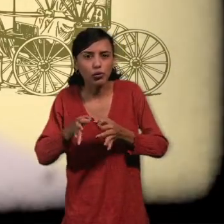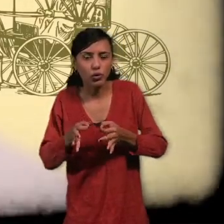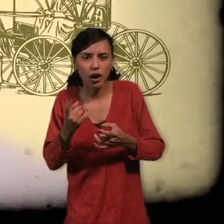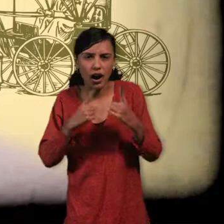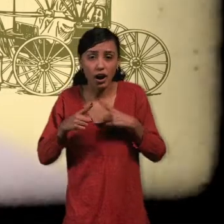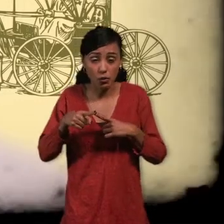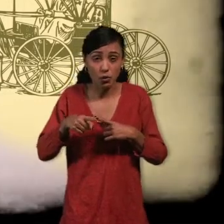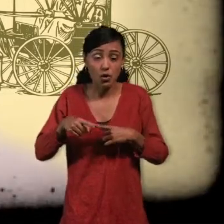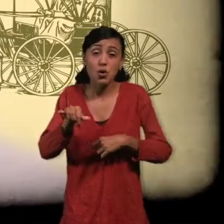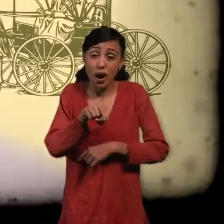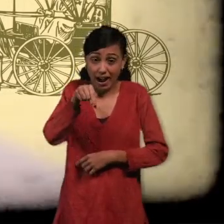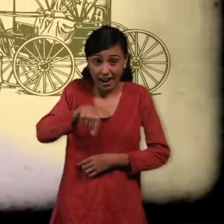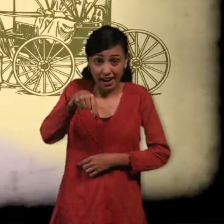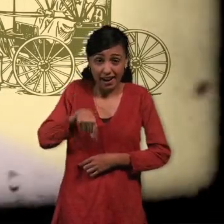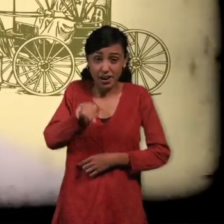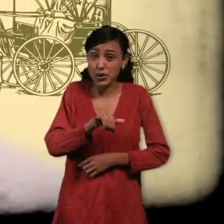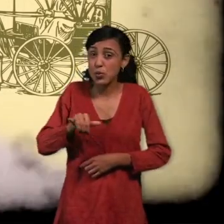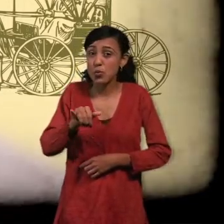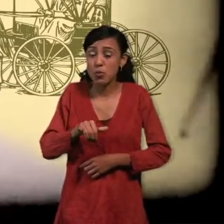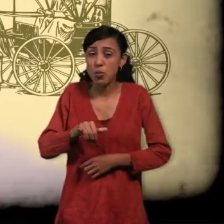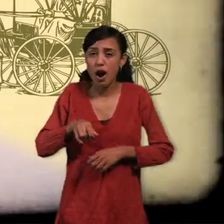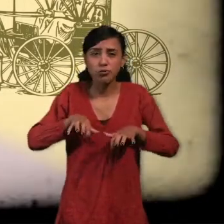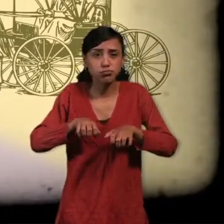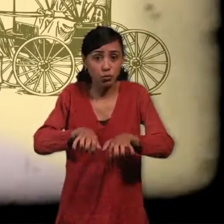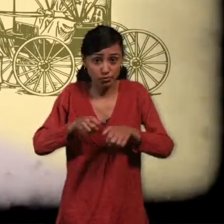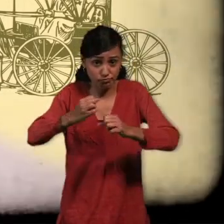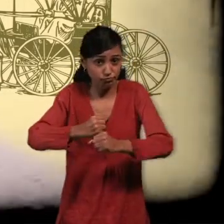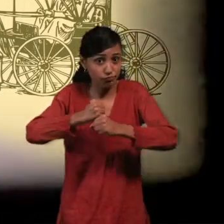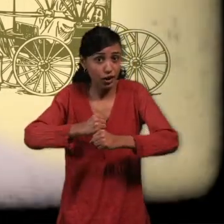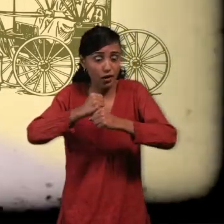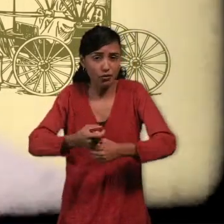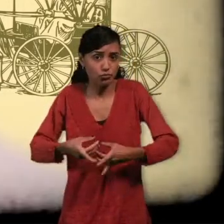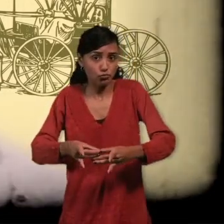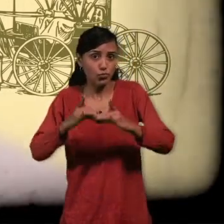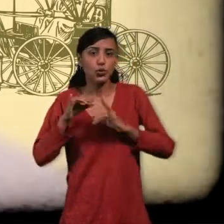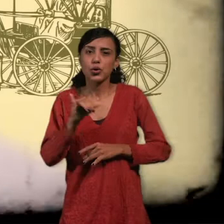un coche fúnebre, apareció un coche de caballos, como por arte de magia.